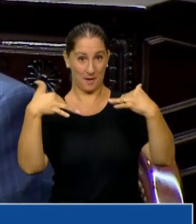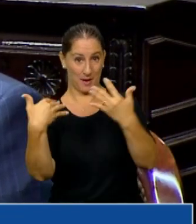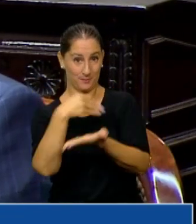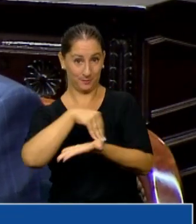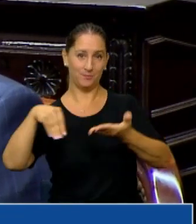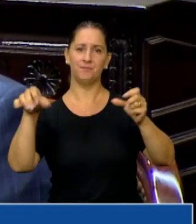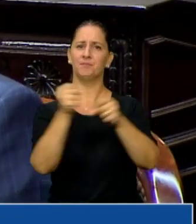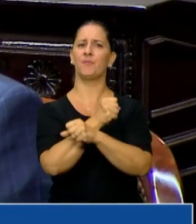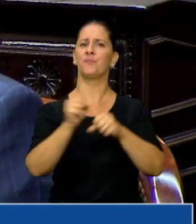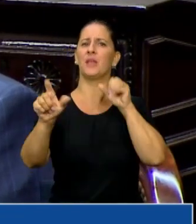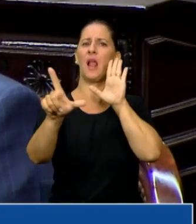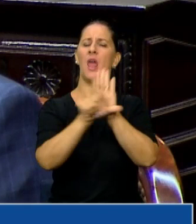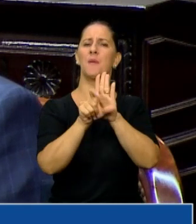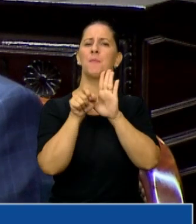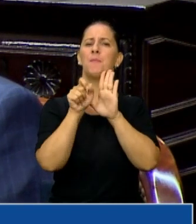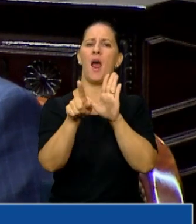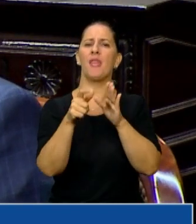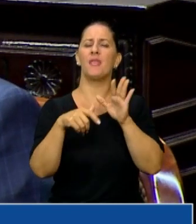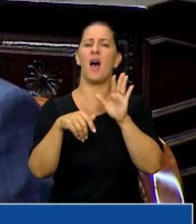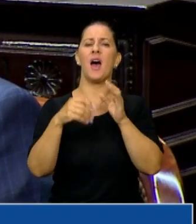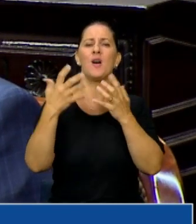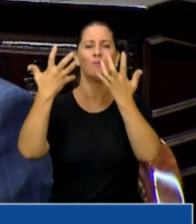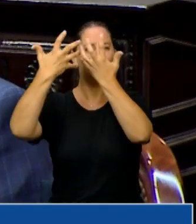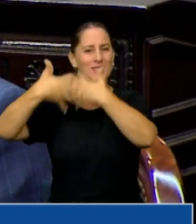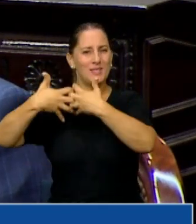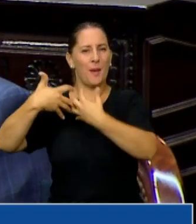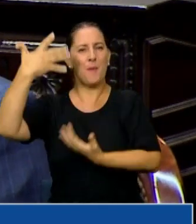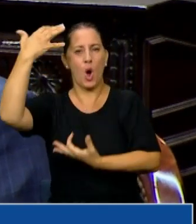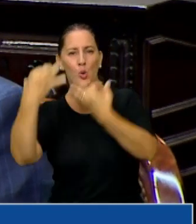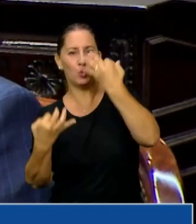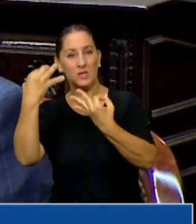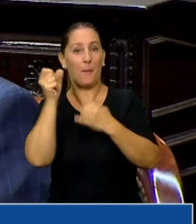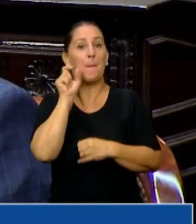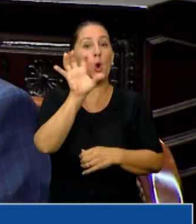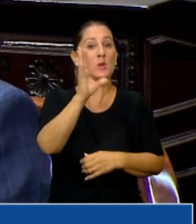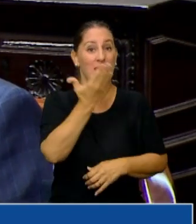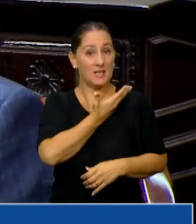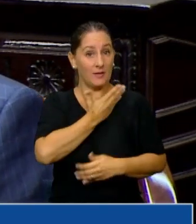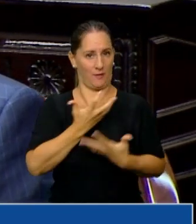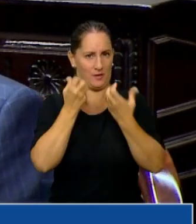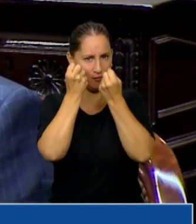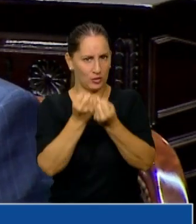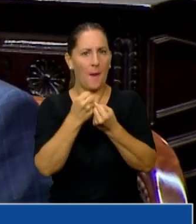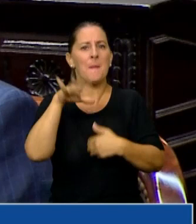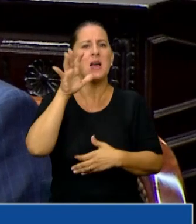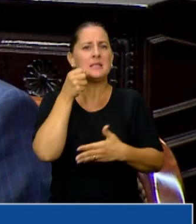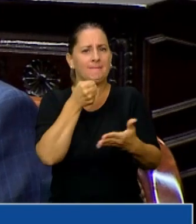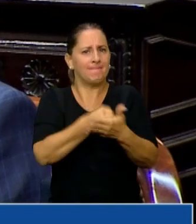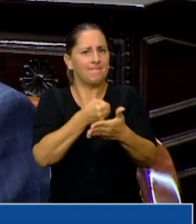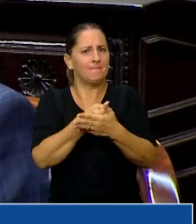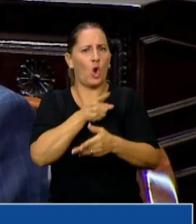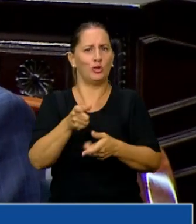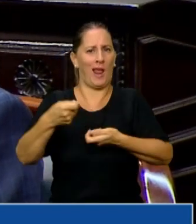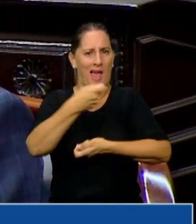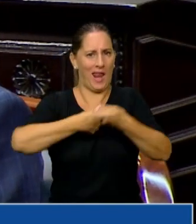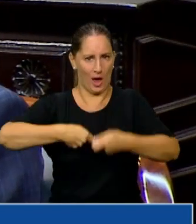una ley para fortalecer la estructura judicial en la provincia de Santa Fe y reforzar la lucha contra el